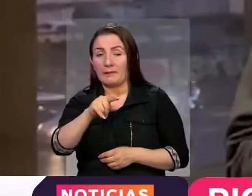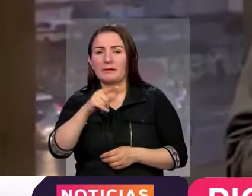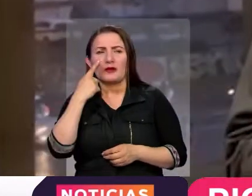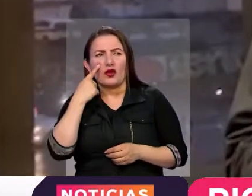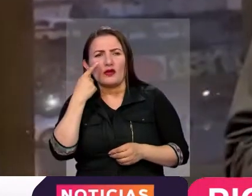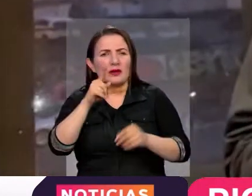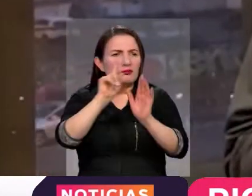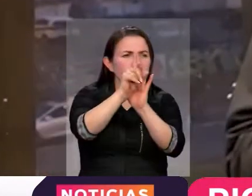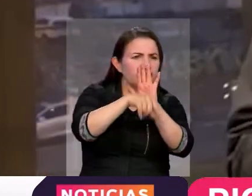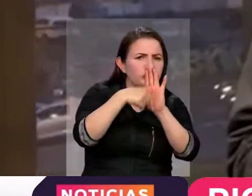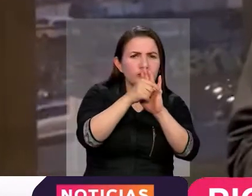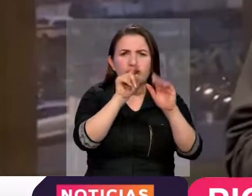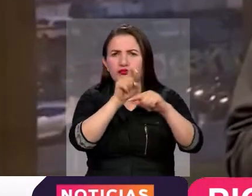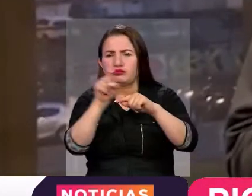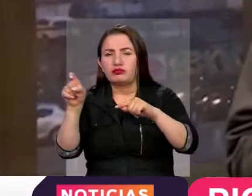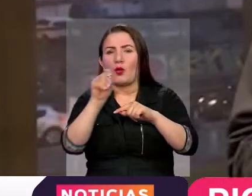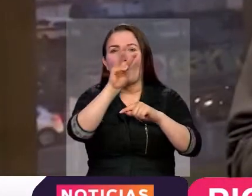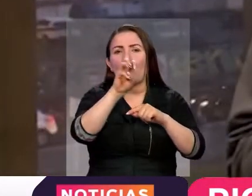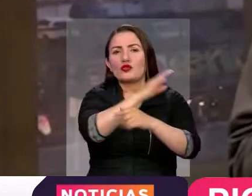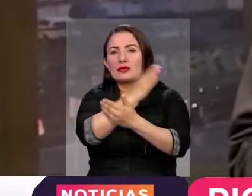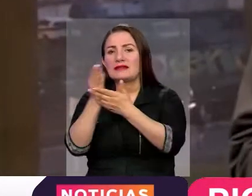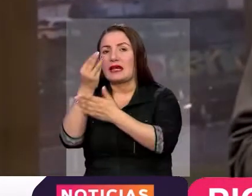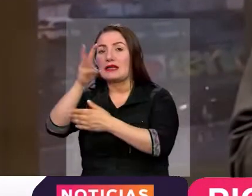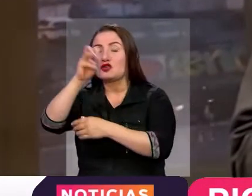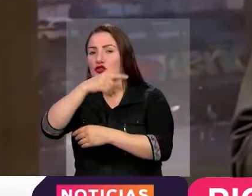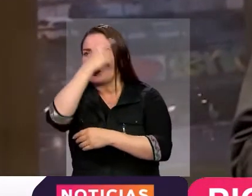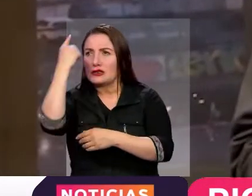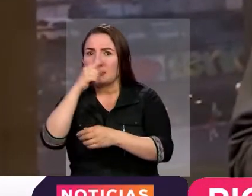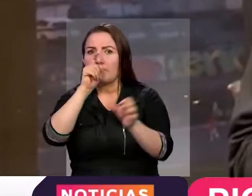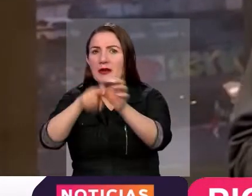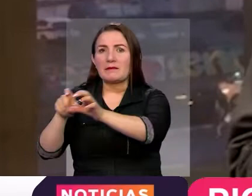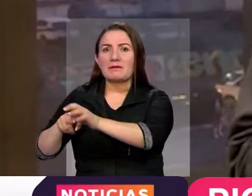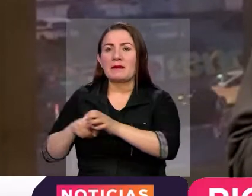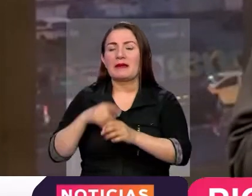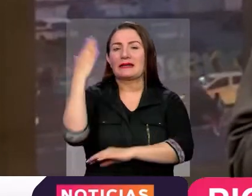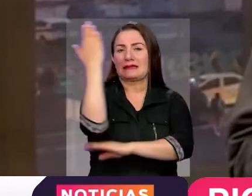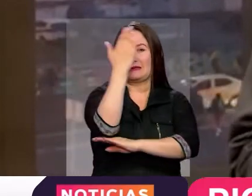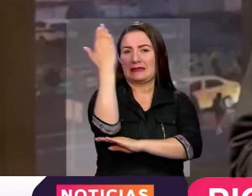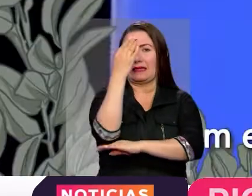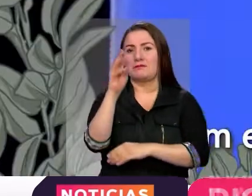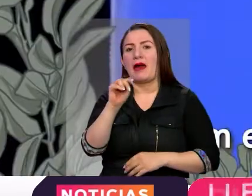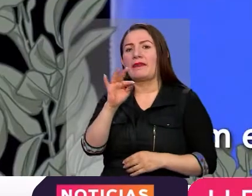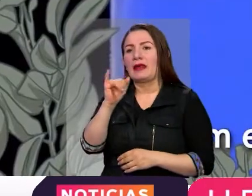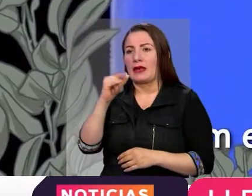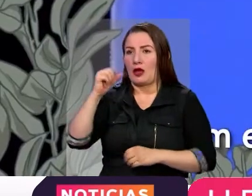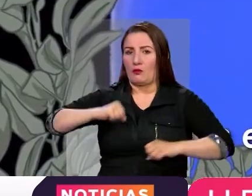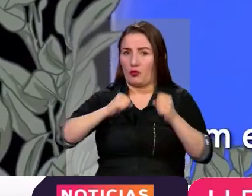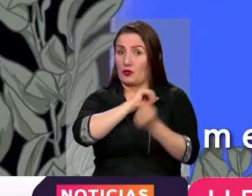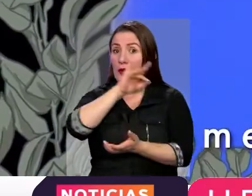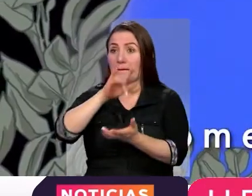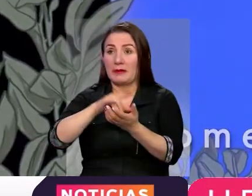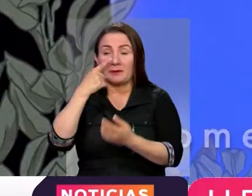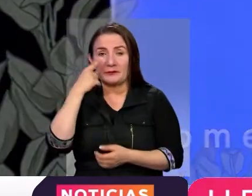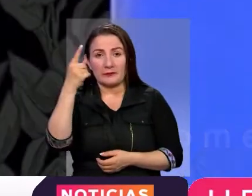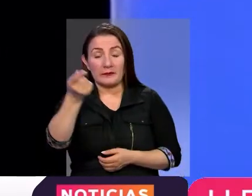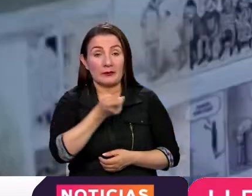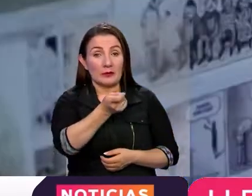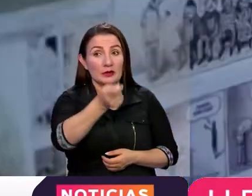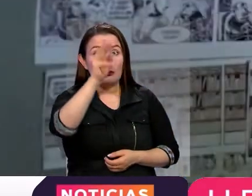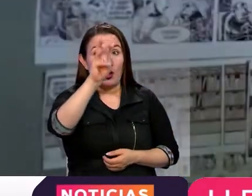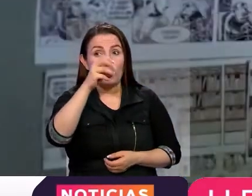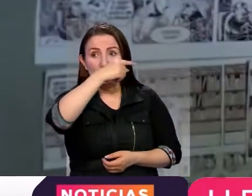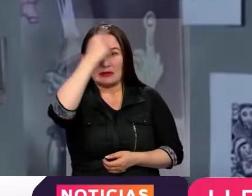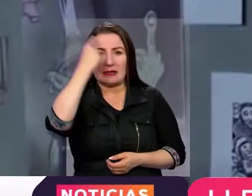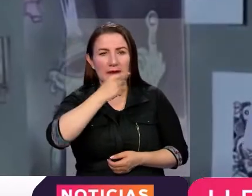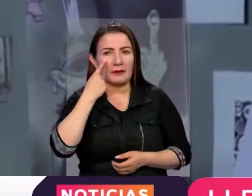que se llevará a cabo del 8 al 18 de septiembre en las salas de la Cinemateca de Bogotá. Para dar apertura, el próximo 8 de septiembre